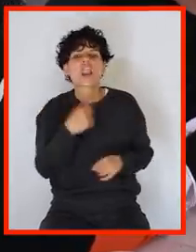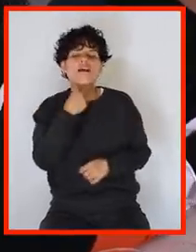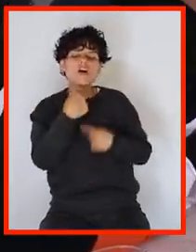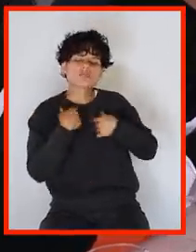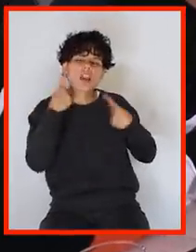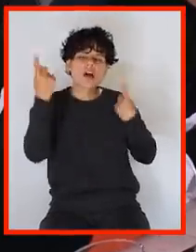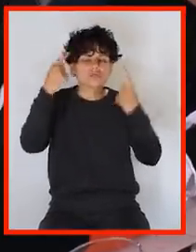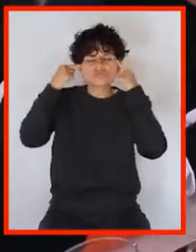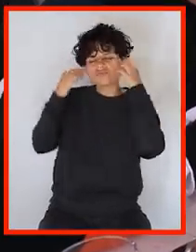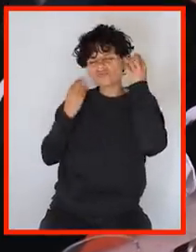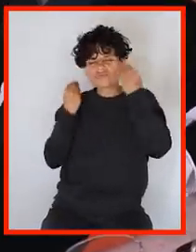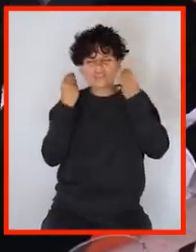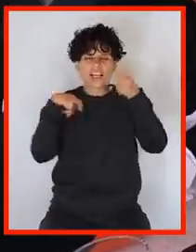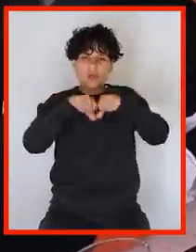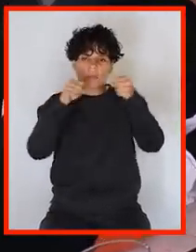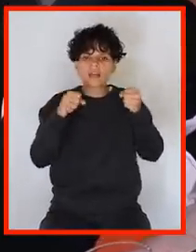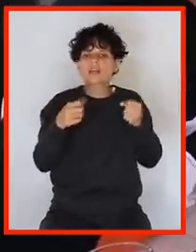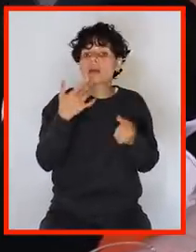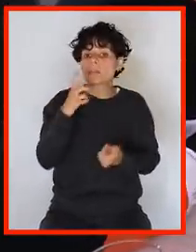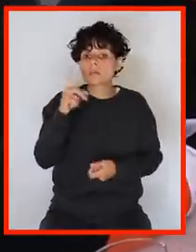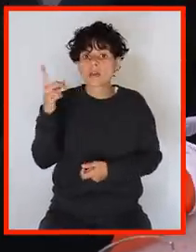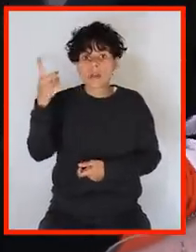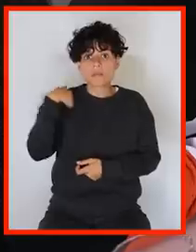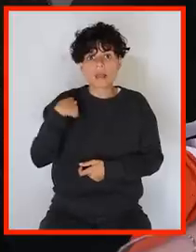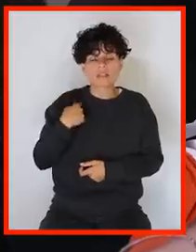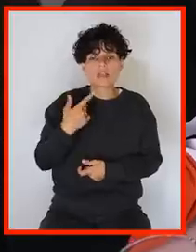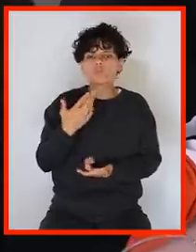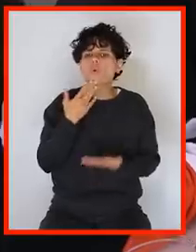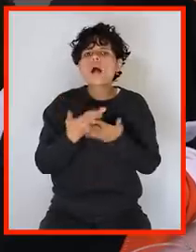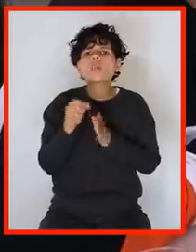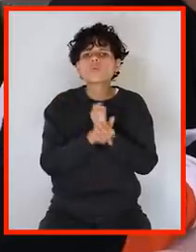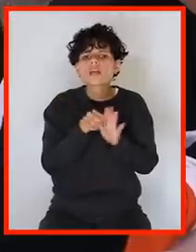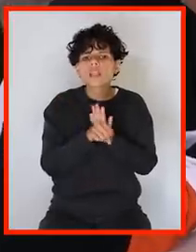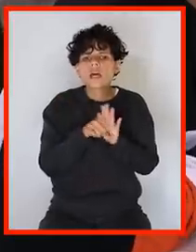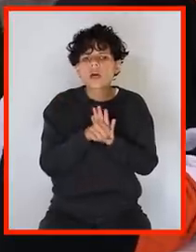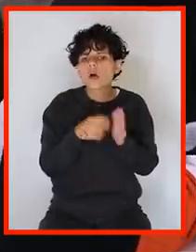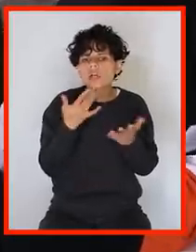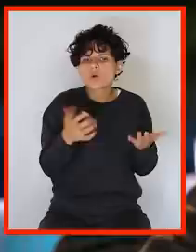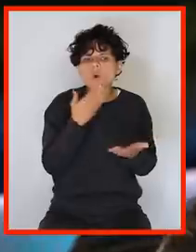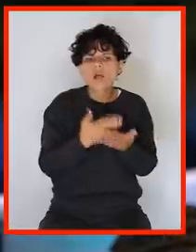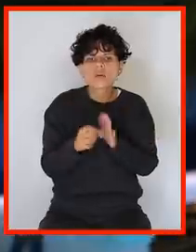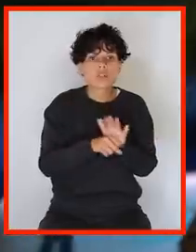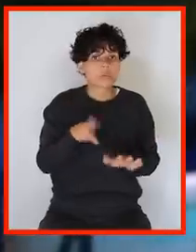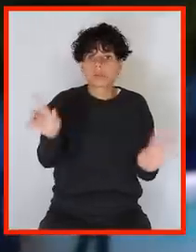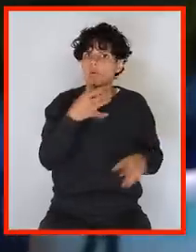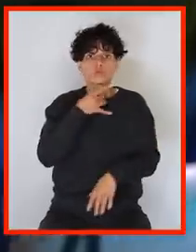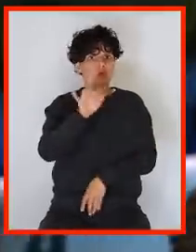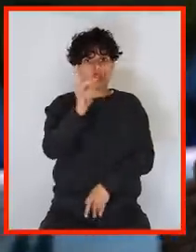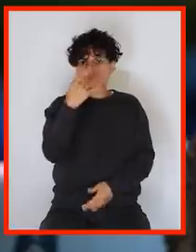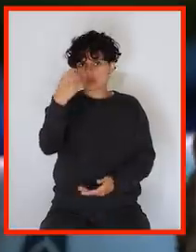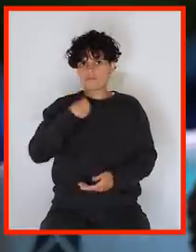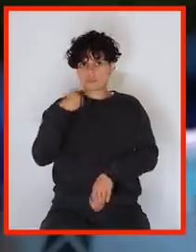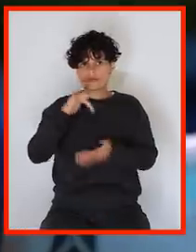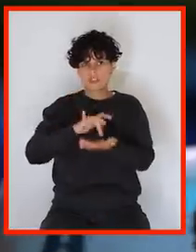ya. Y la weá es que me dice, hermano, ¿qué pasa cuando grabamos el video? Él me dice, po. Y le dije, es bueno para grabar el video, igual le gusta. Sí, pues yo le dije,